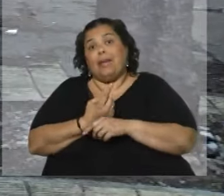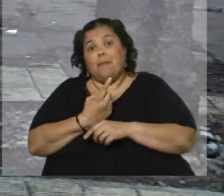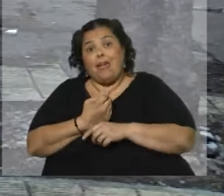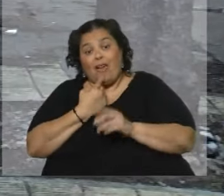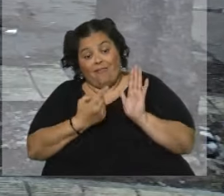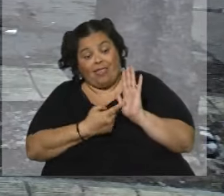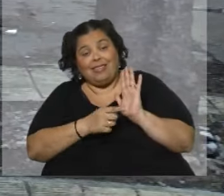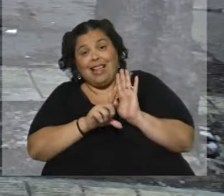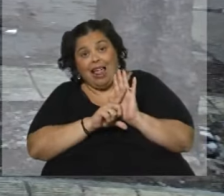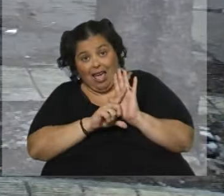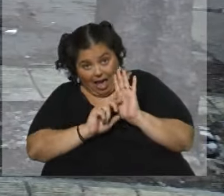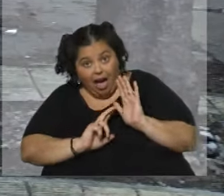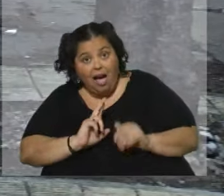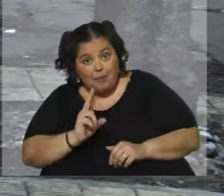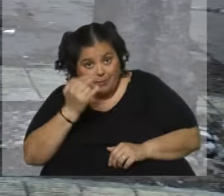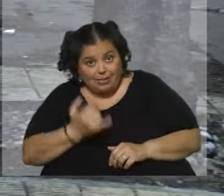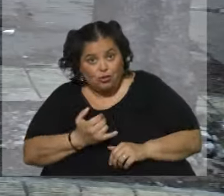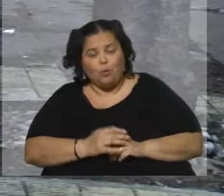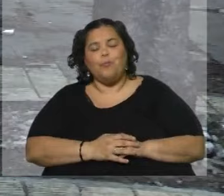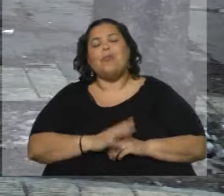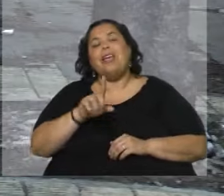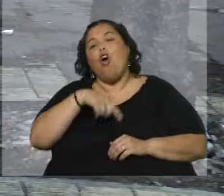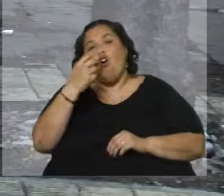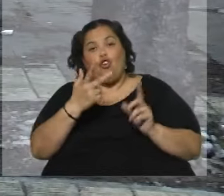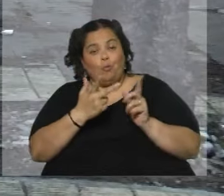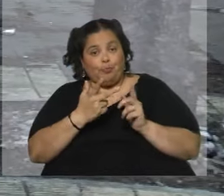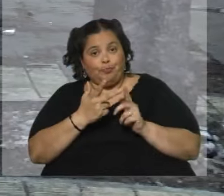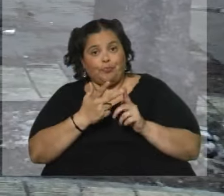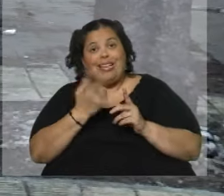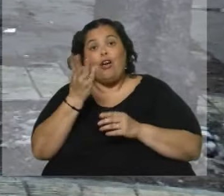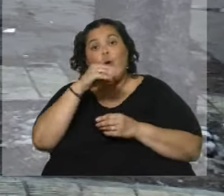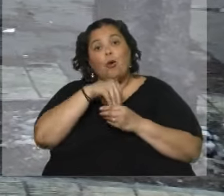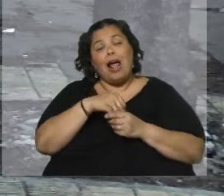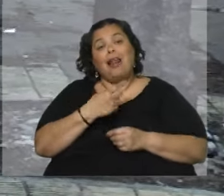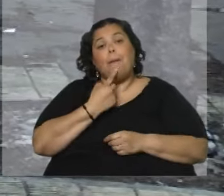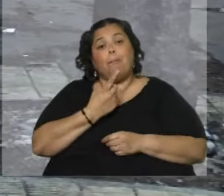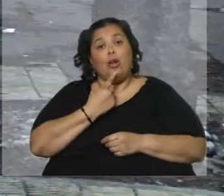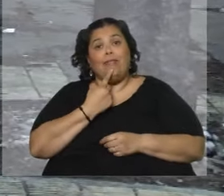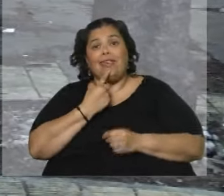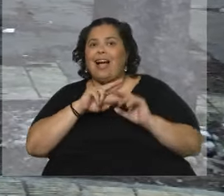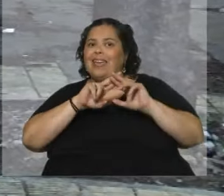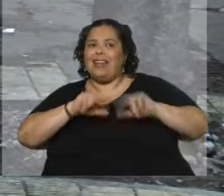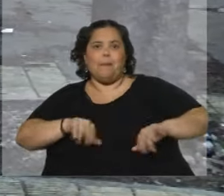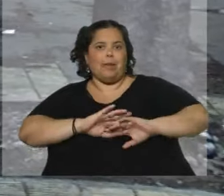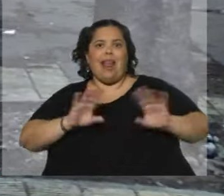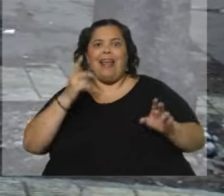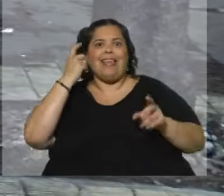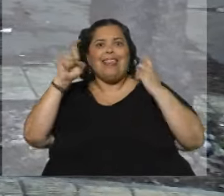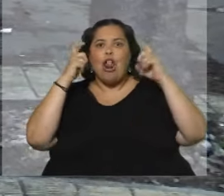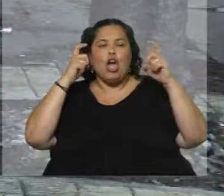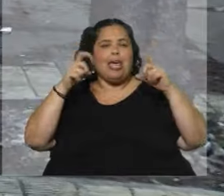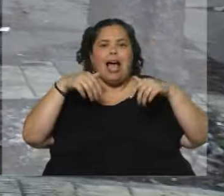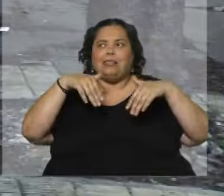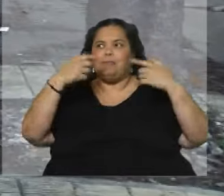hacer. Y después el tema de incorporar a la política, eliminar las ideologías que nunca resolvieron